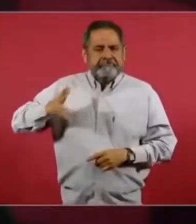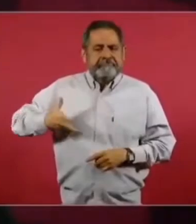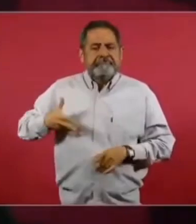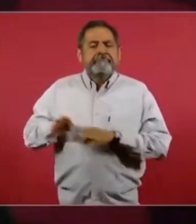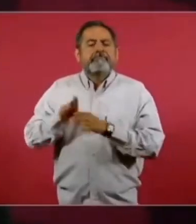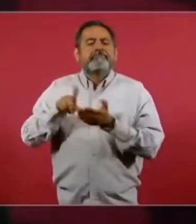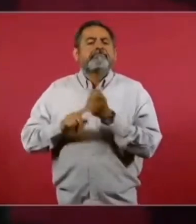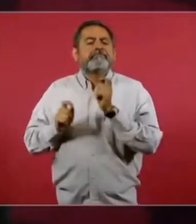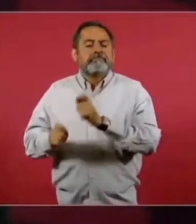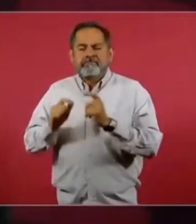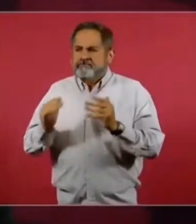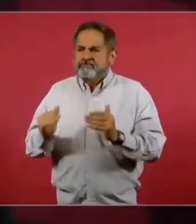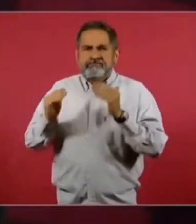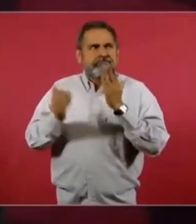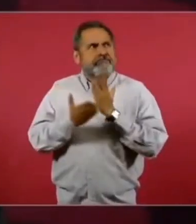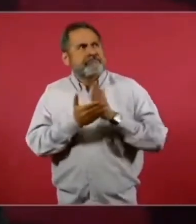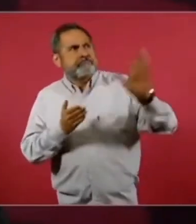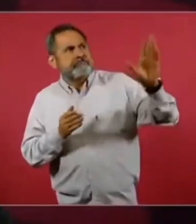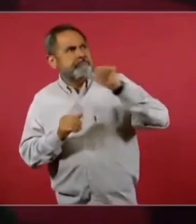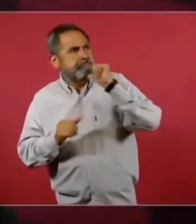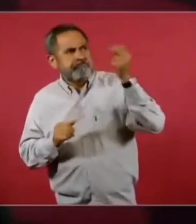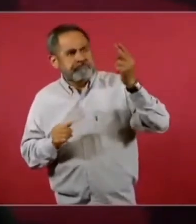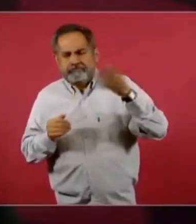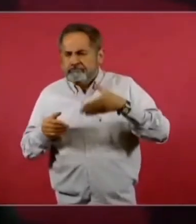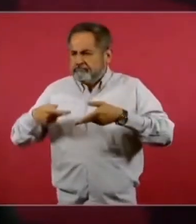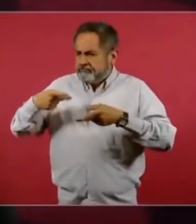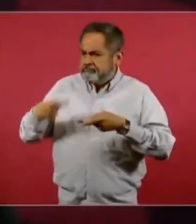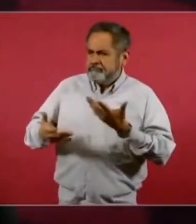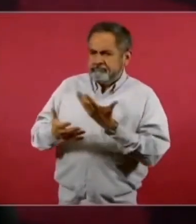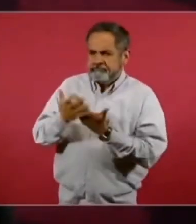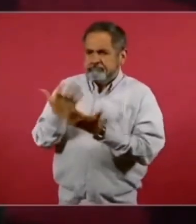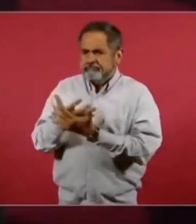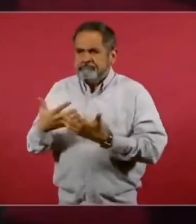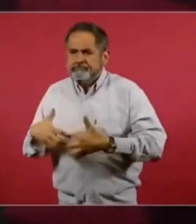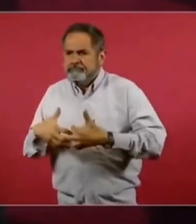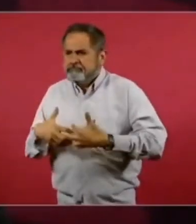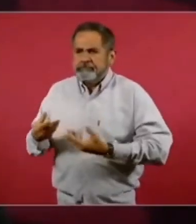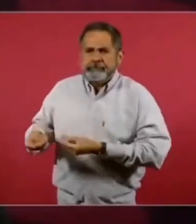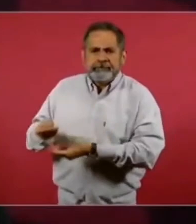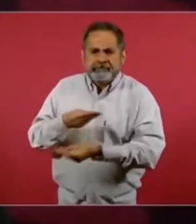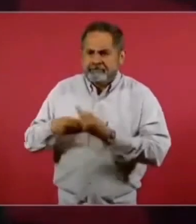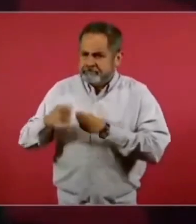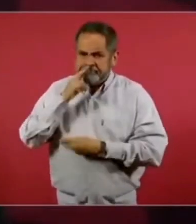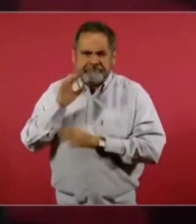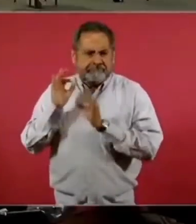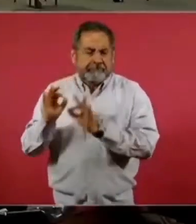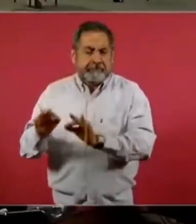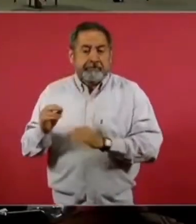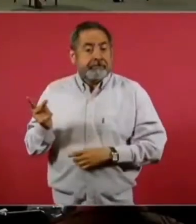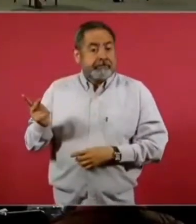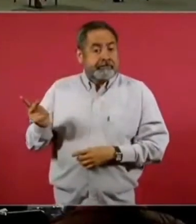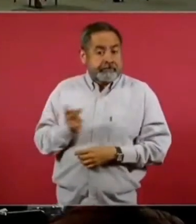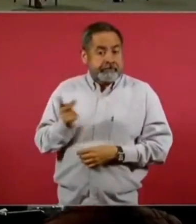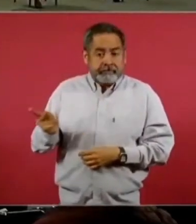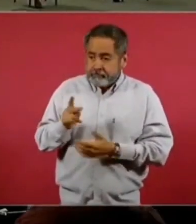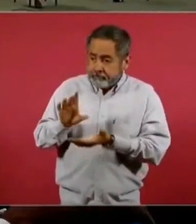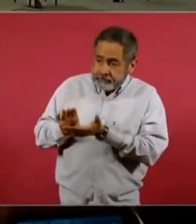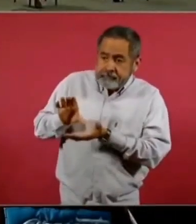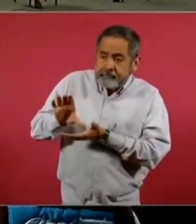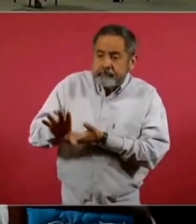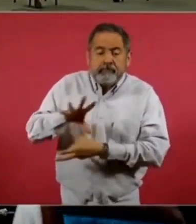la soberanía energética que se ha emprendido en este sexenio, ambas empresas han aportado al erario